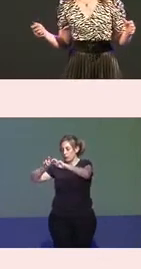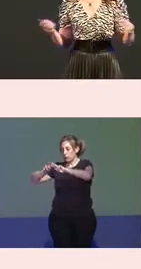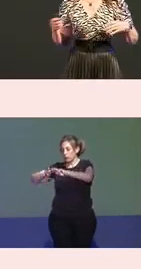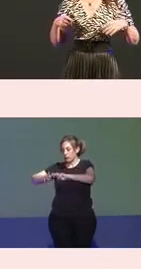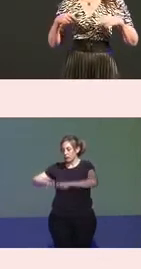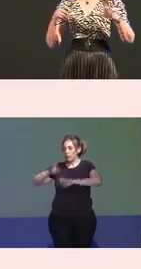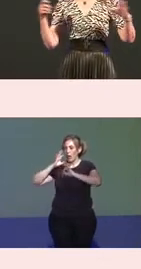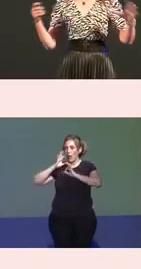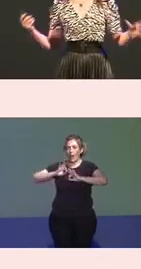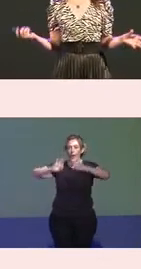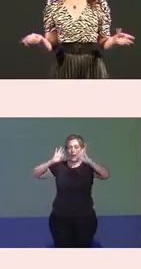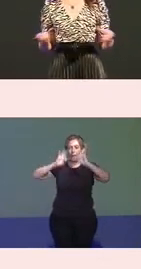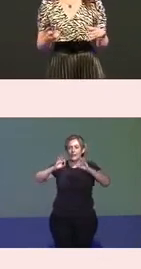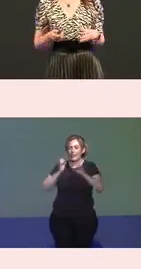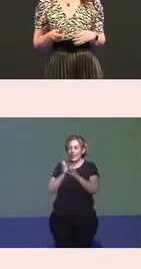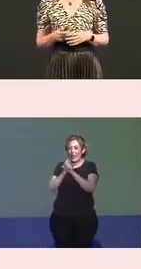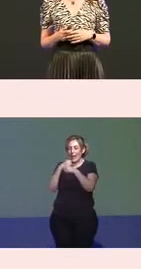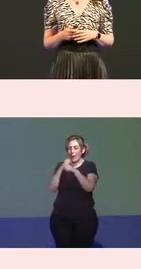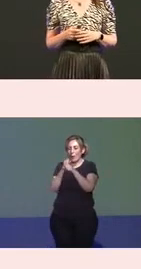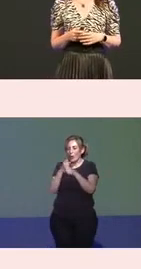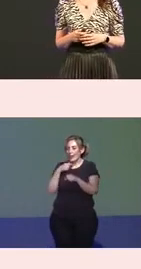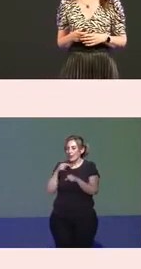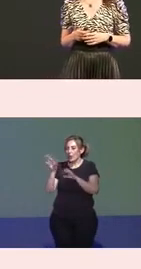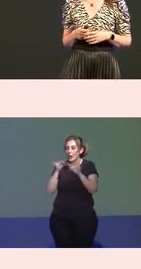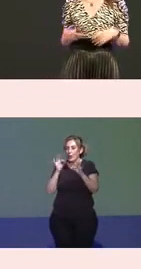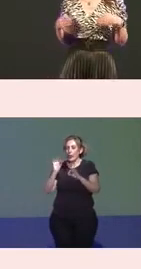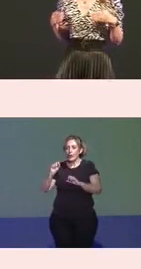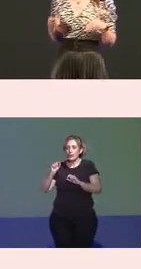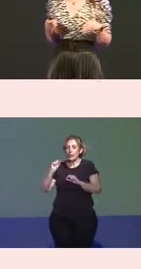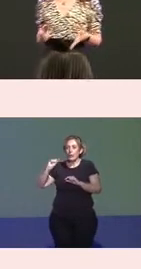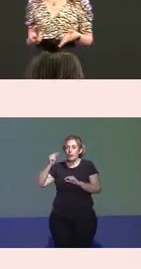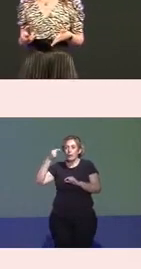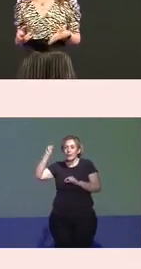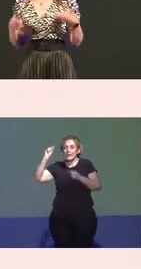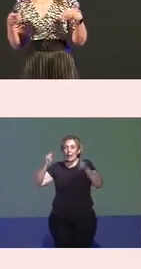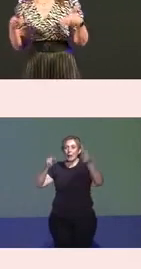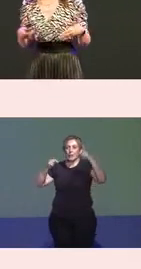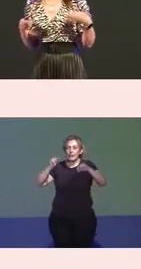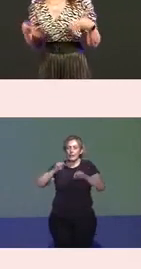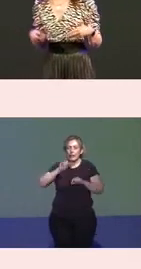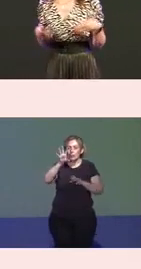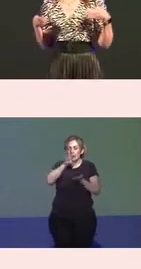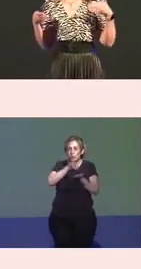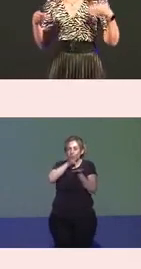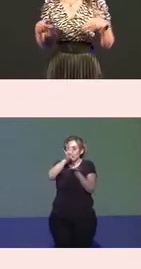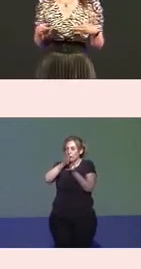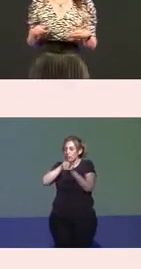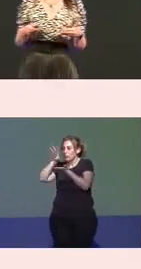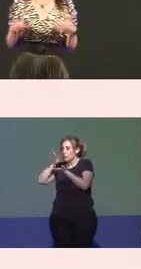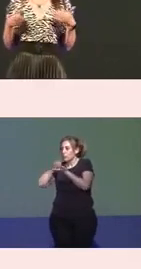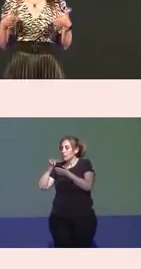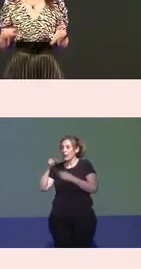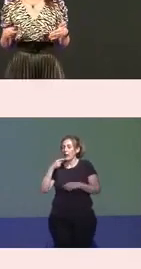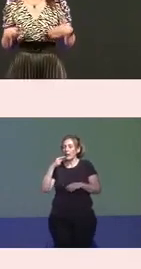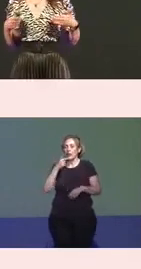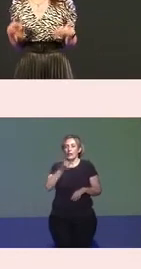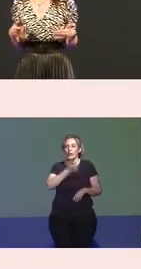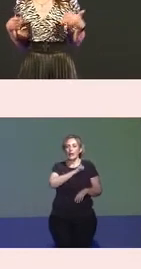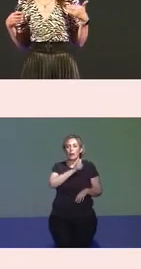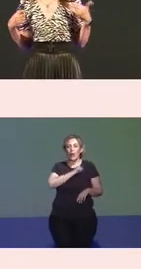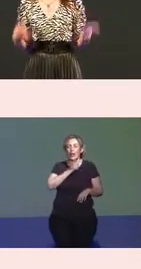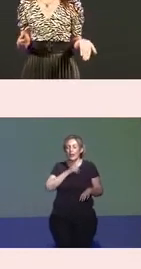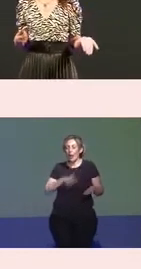especialistas se llevaron a sus laboratorios Las pistas que habían recogido sobre el terreno y la policía continuó trabajando sobre el campo